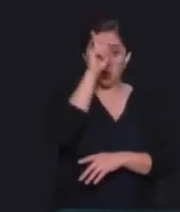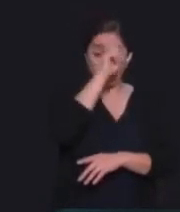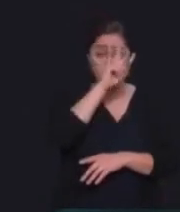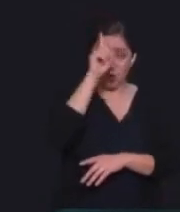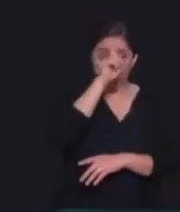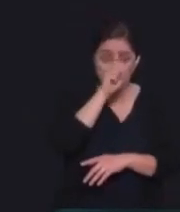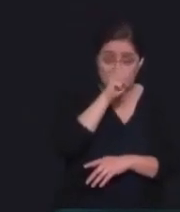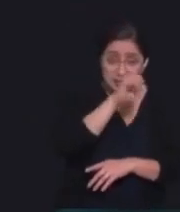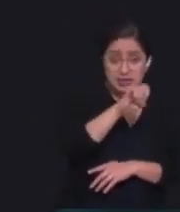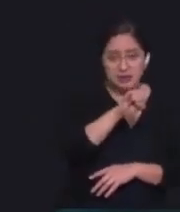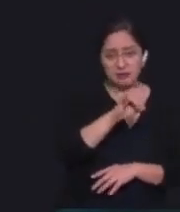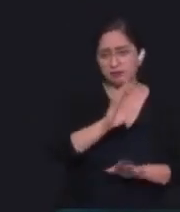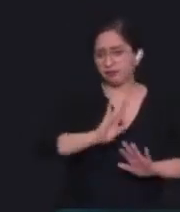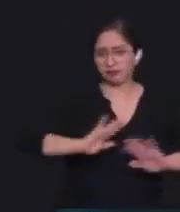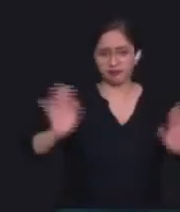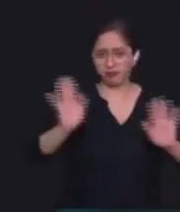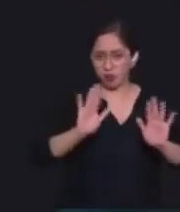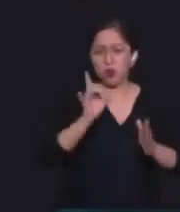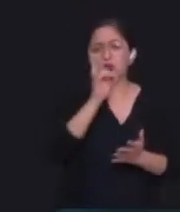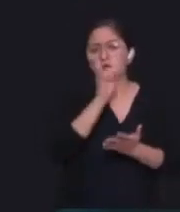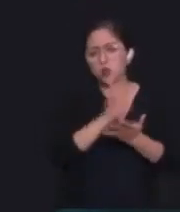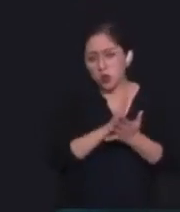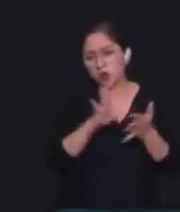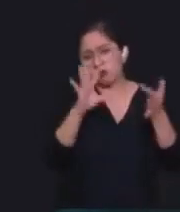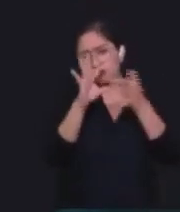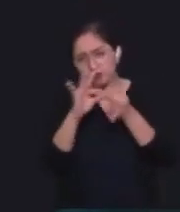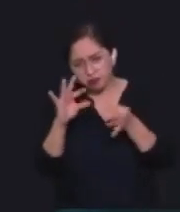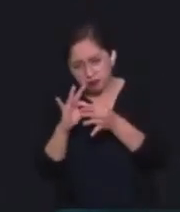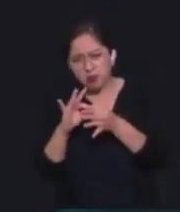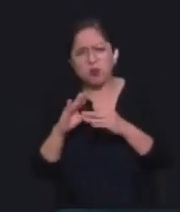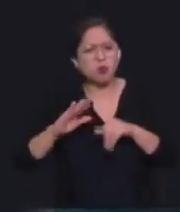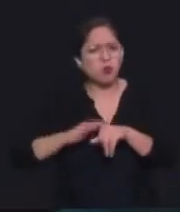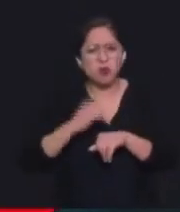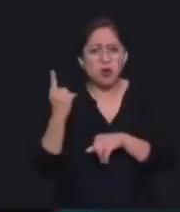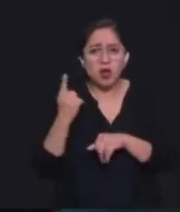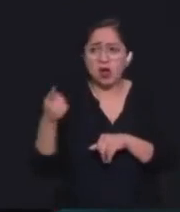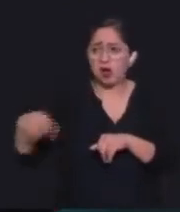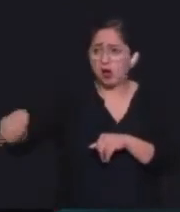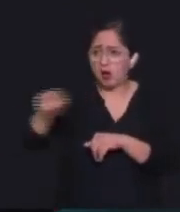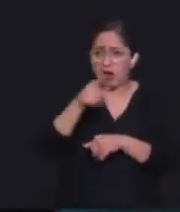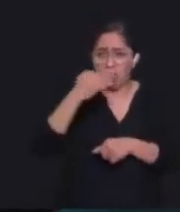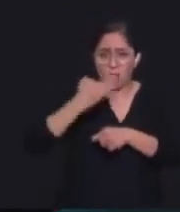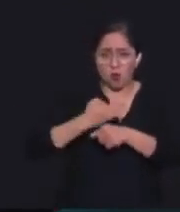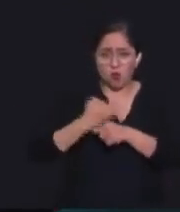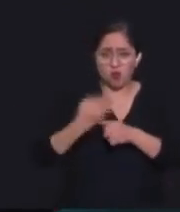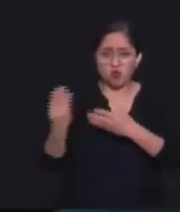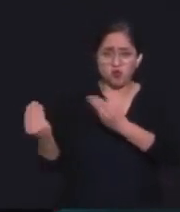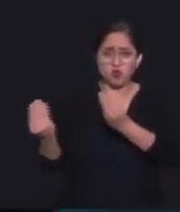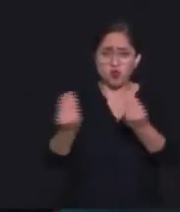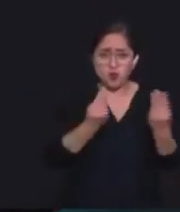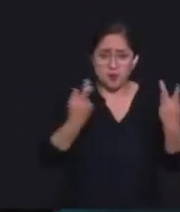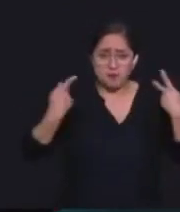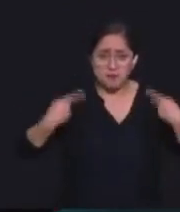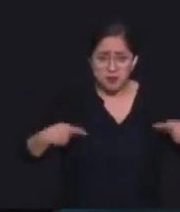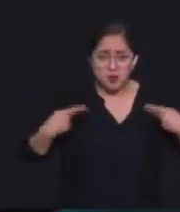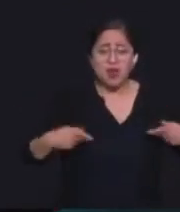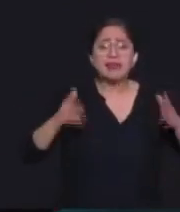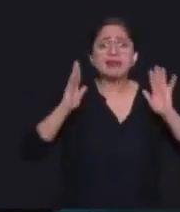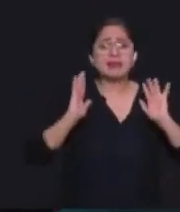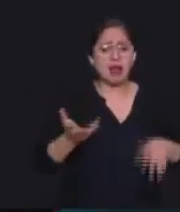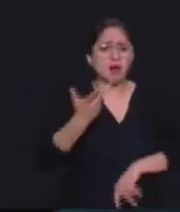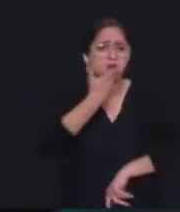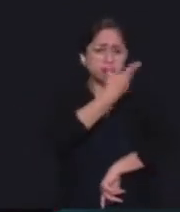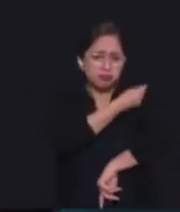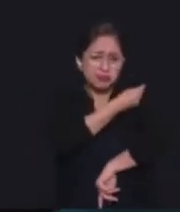use. Esto se está haciendo porque estamos viendo que hay una cantidad importante de personas que están inmunosuprimidas y tal vez